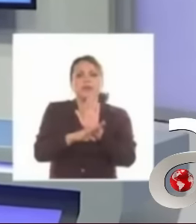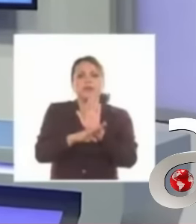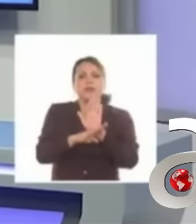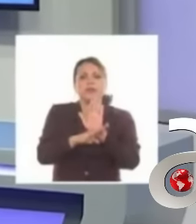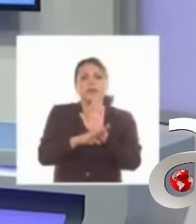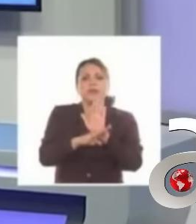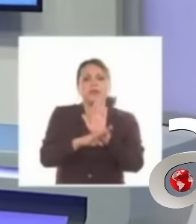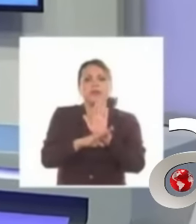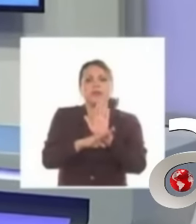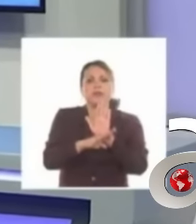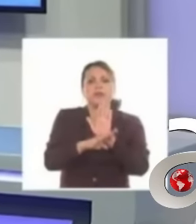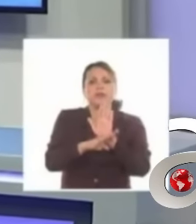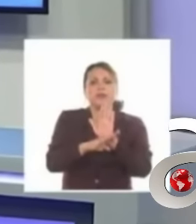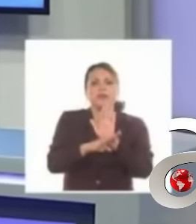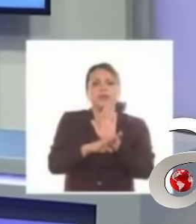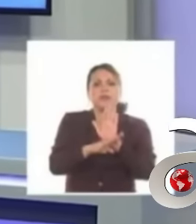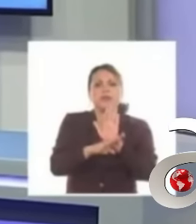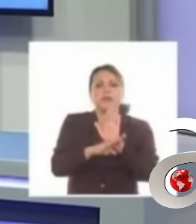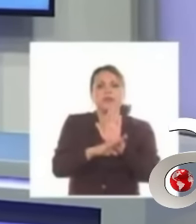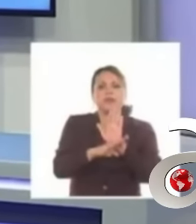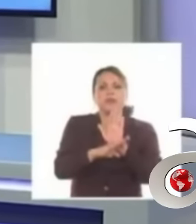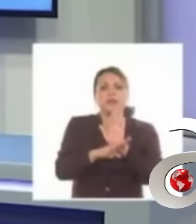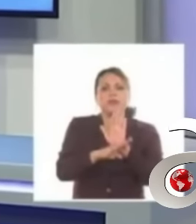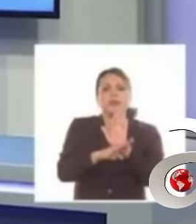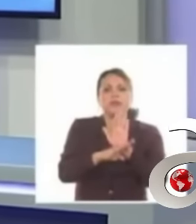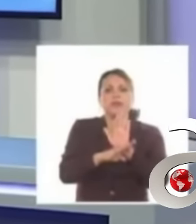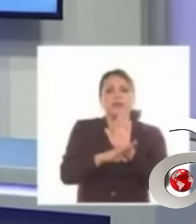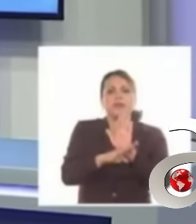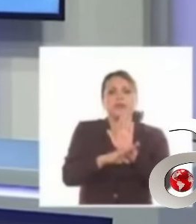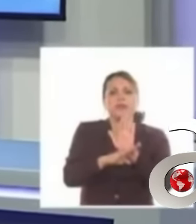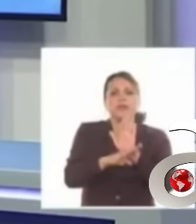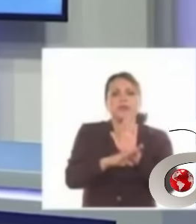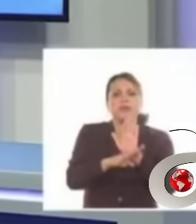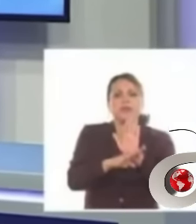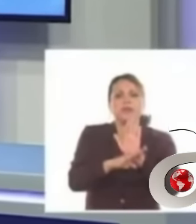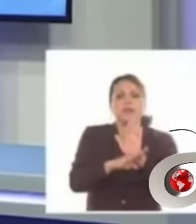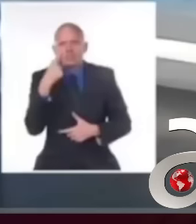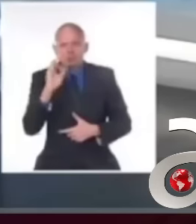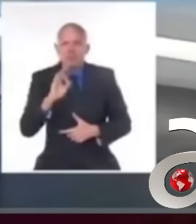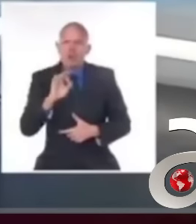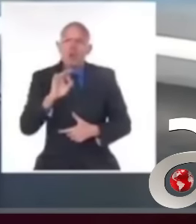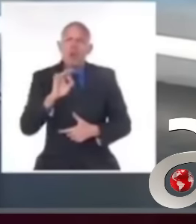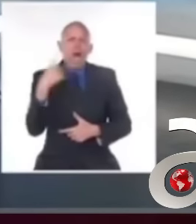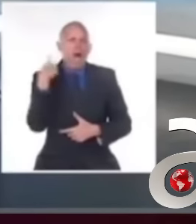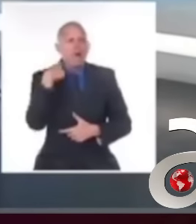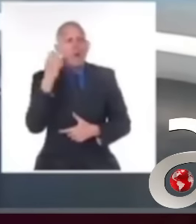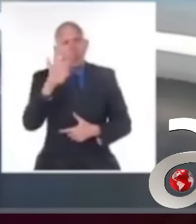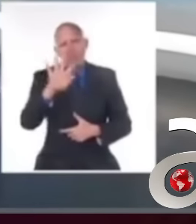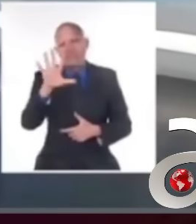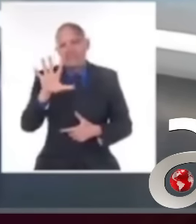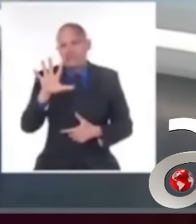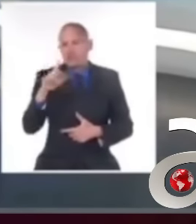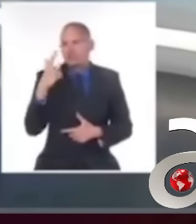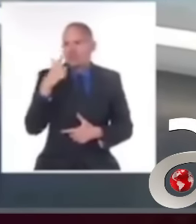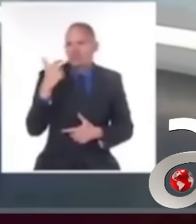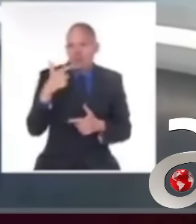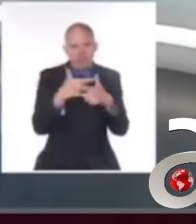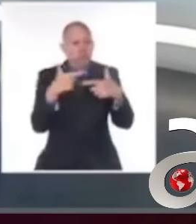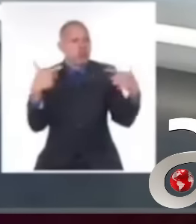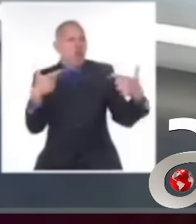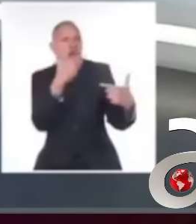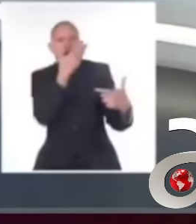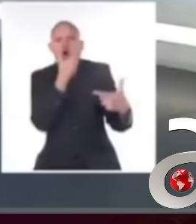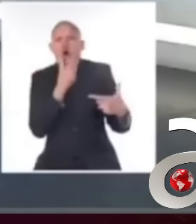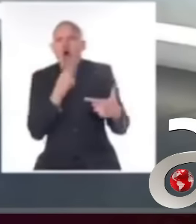al sur y los principales consumidores al norte. Esto nos coloca constantemente bajo la influencia del narcotráfico, explicó el